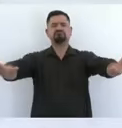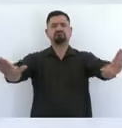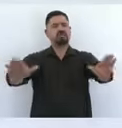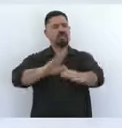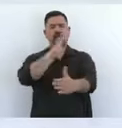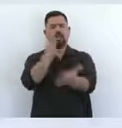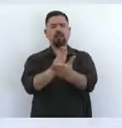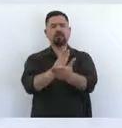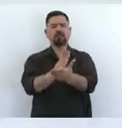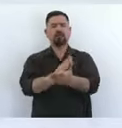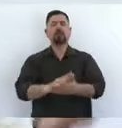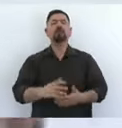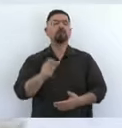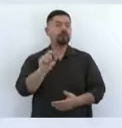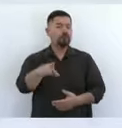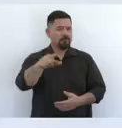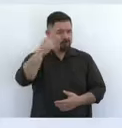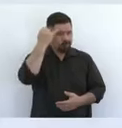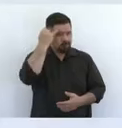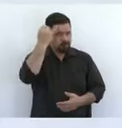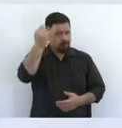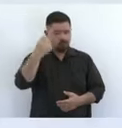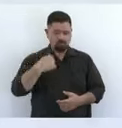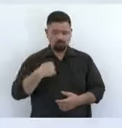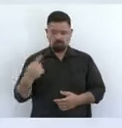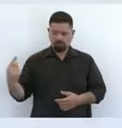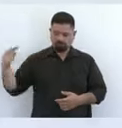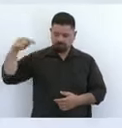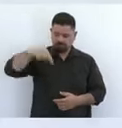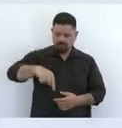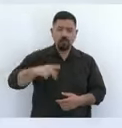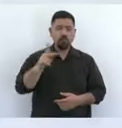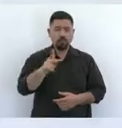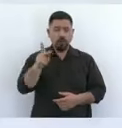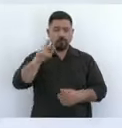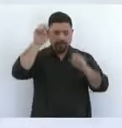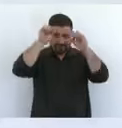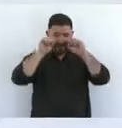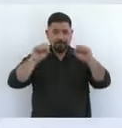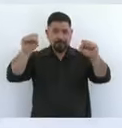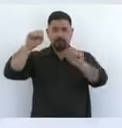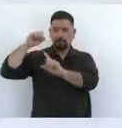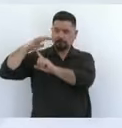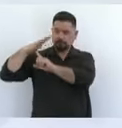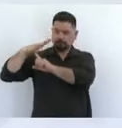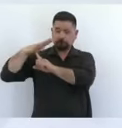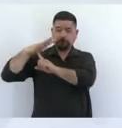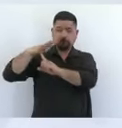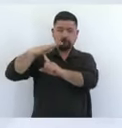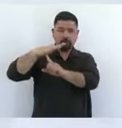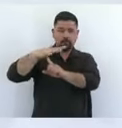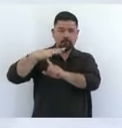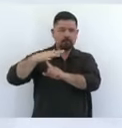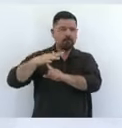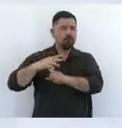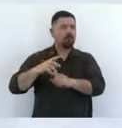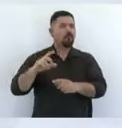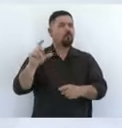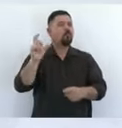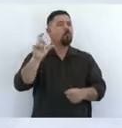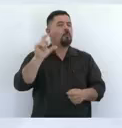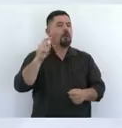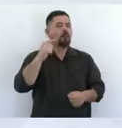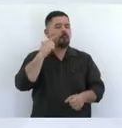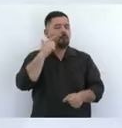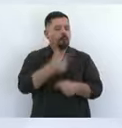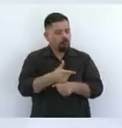mismo, imagínense que vengo a Zahuaripa en helicóptero. ¿Cuándo me voy a dar cuenta de